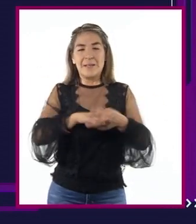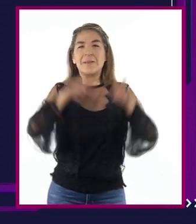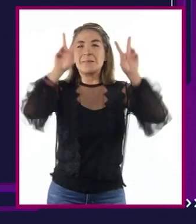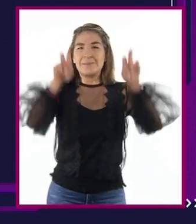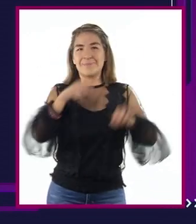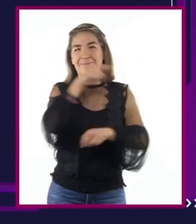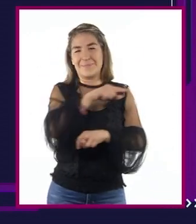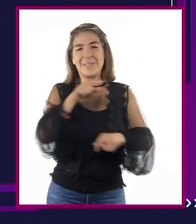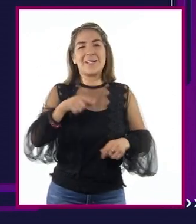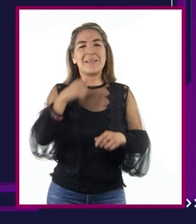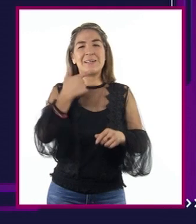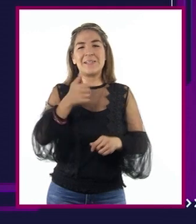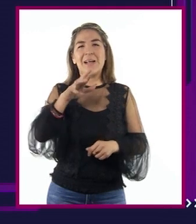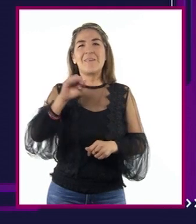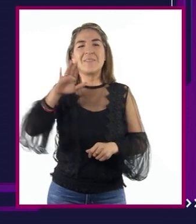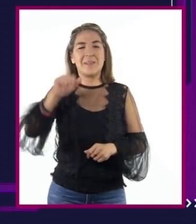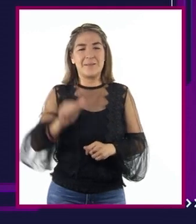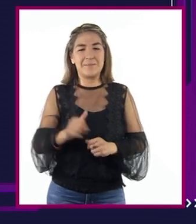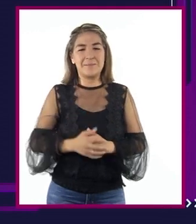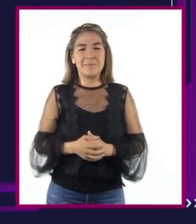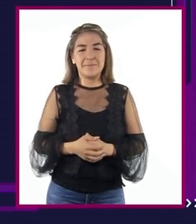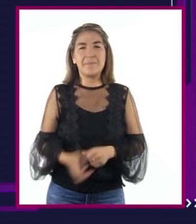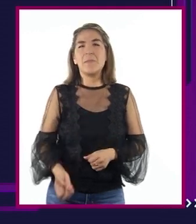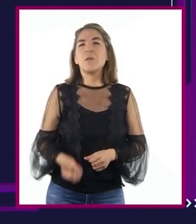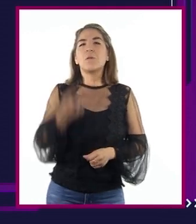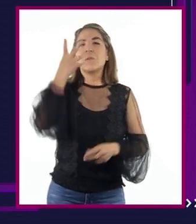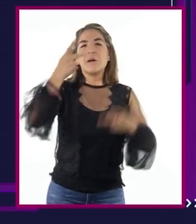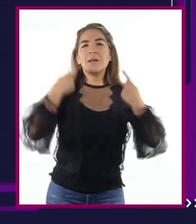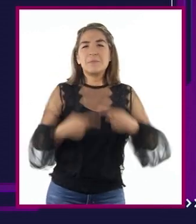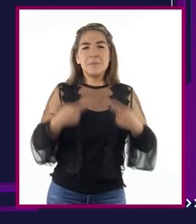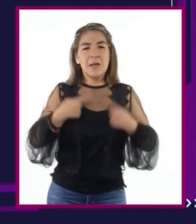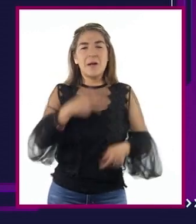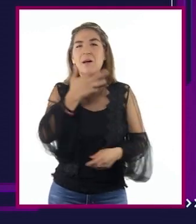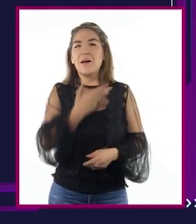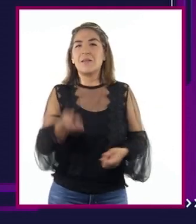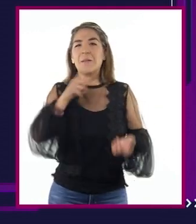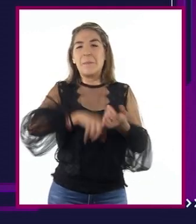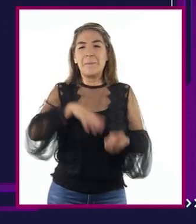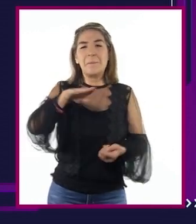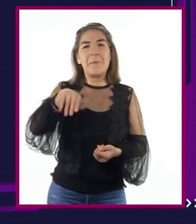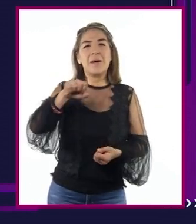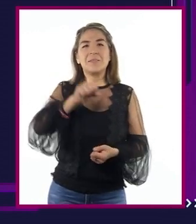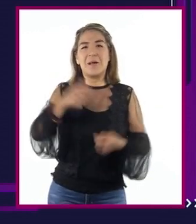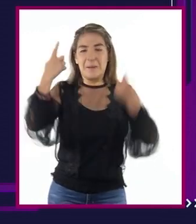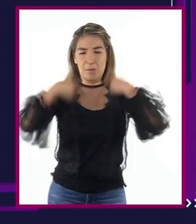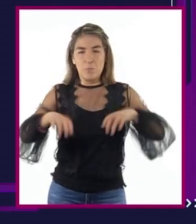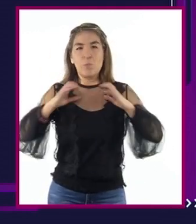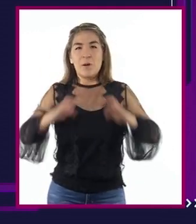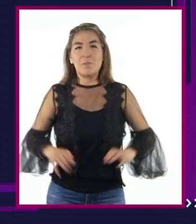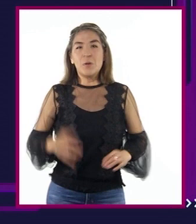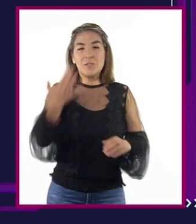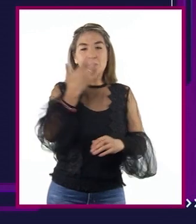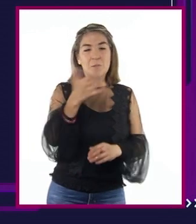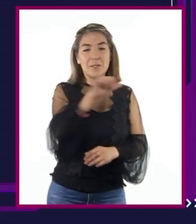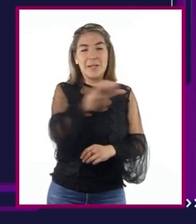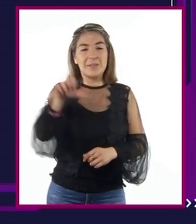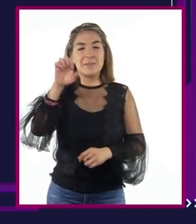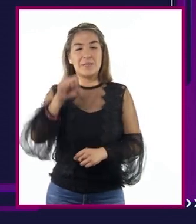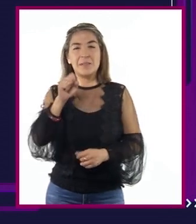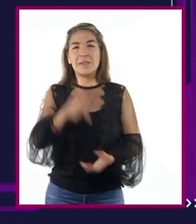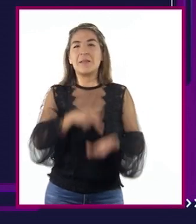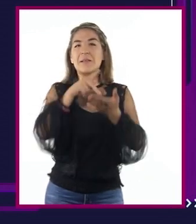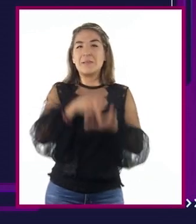de la gráfica. ¿Cuántas personas tienen una masa corporal entre 50 y